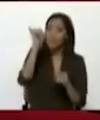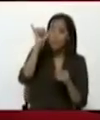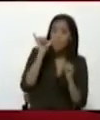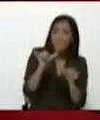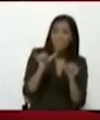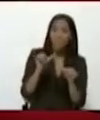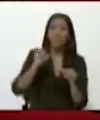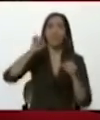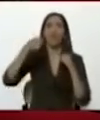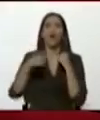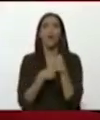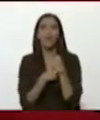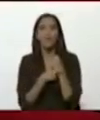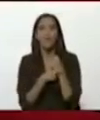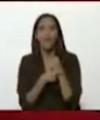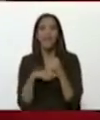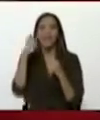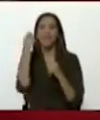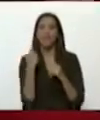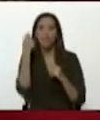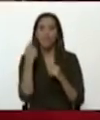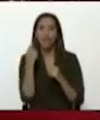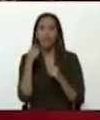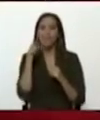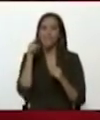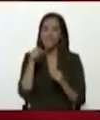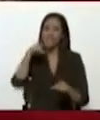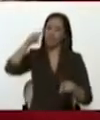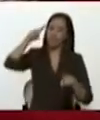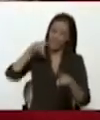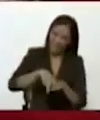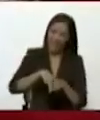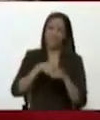Juan Guaidó, era diputado y él lo atacaba.